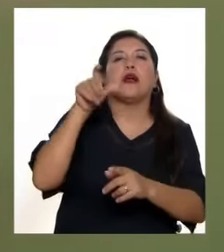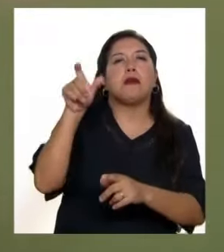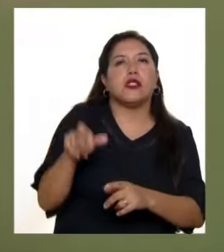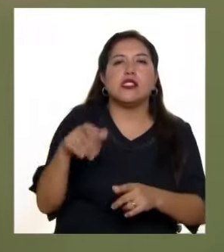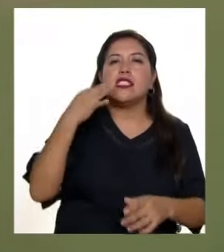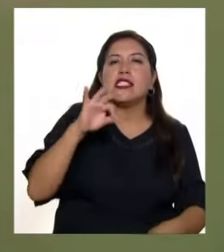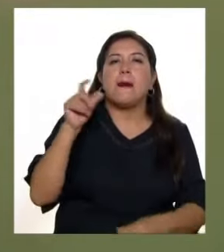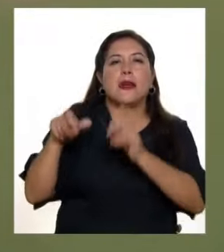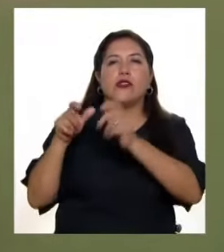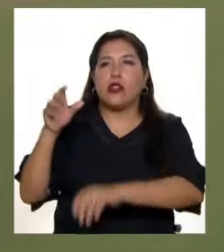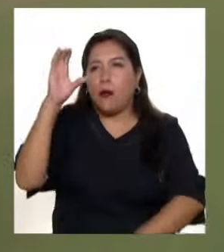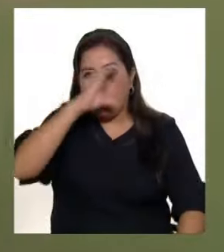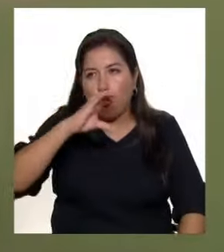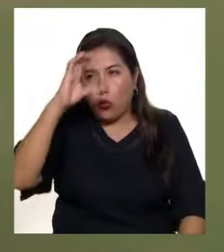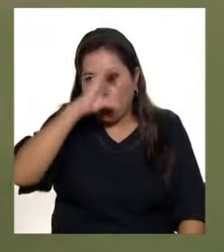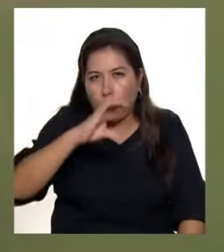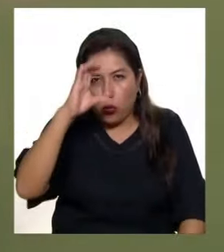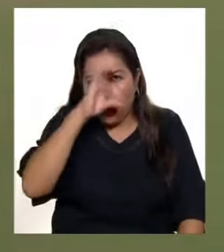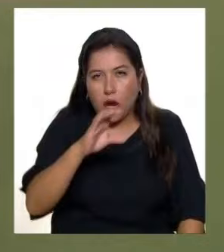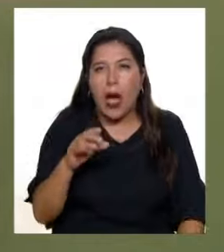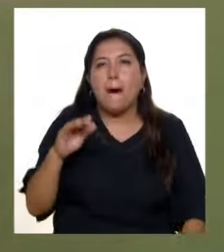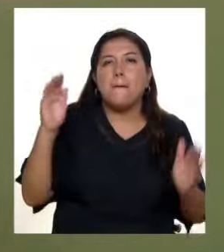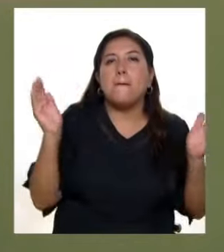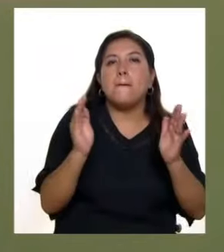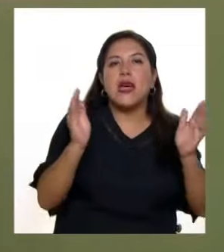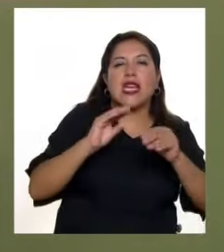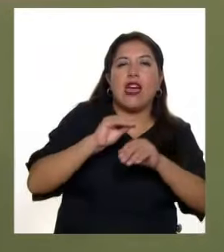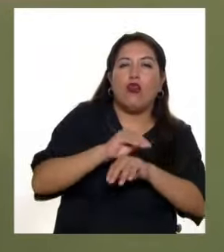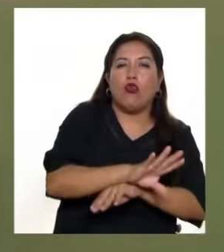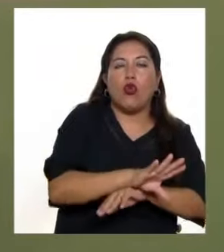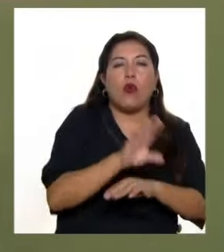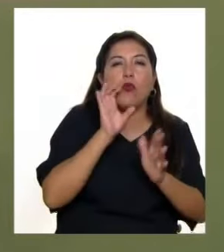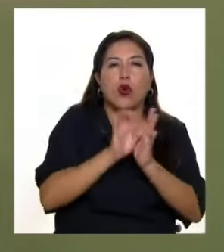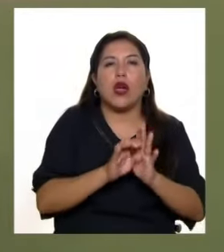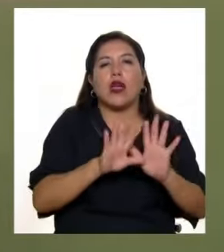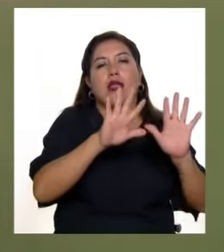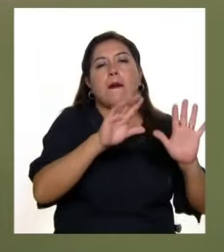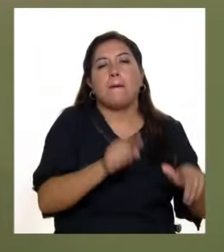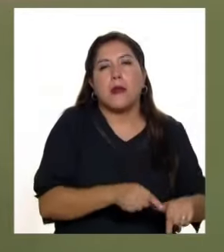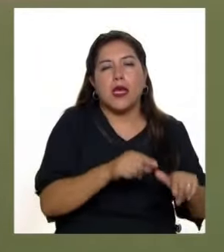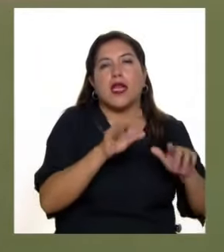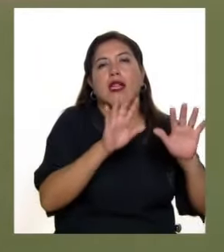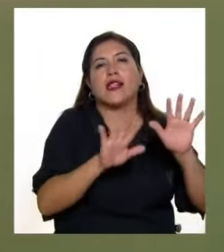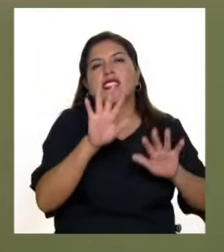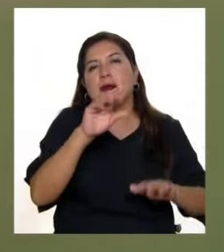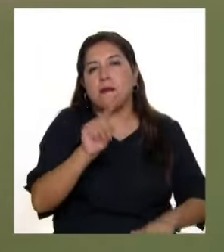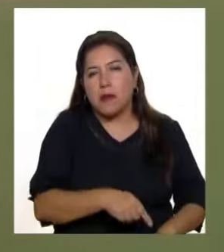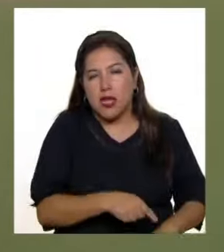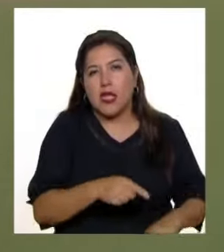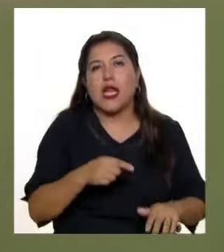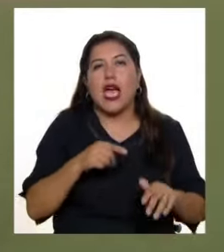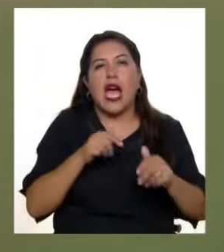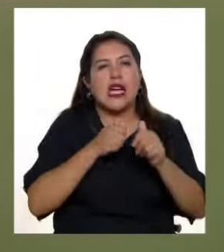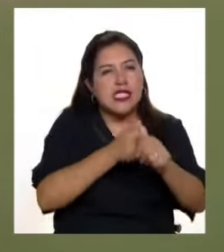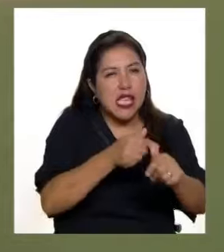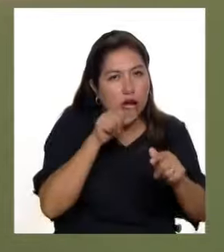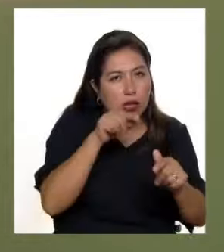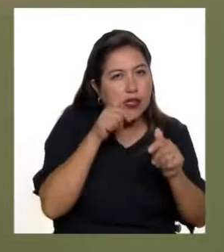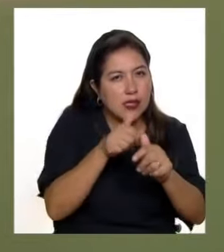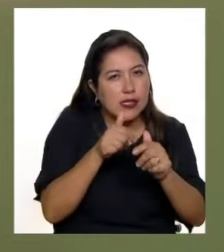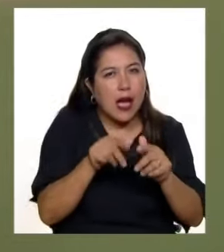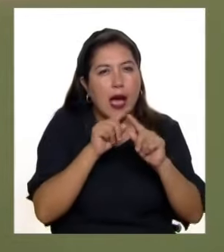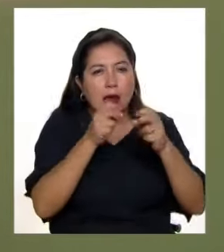buscando influenciadores, micro influenciadores, o sea que tengan de 1,000 a 10,000 o a 15,000 seguidores, uh-huh, pero que entren y vean en los